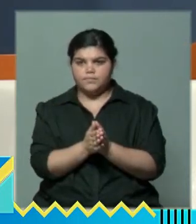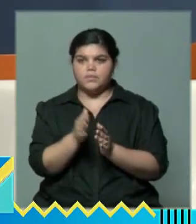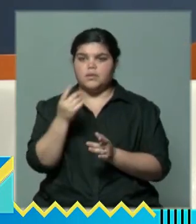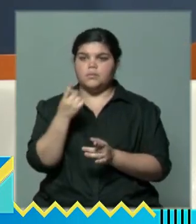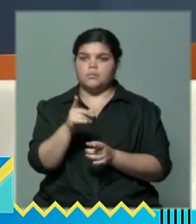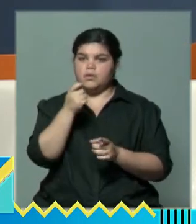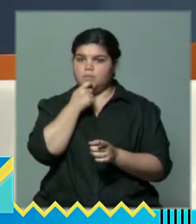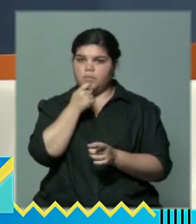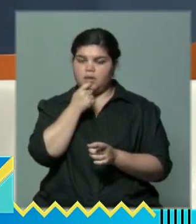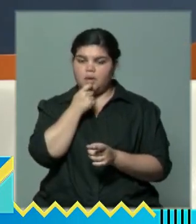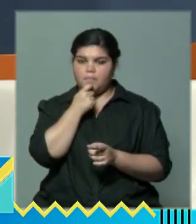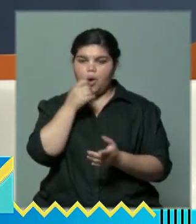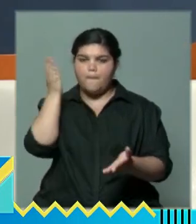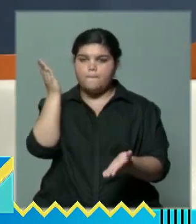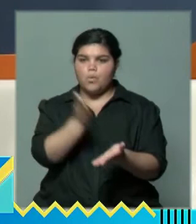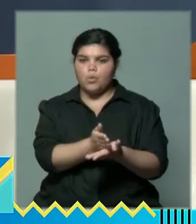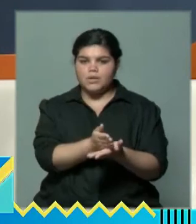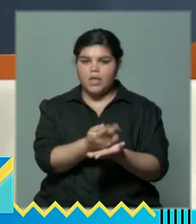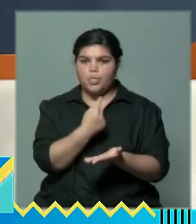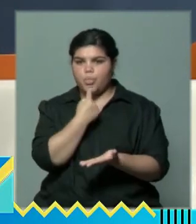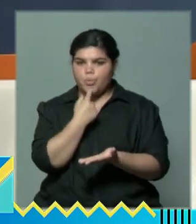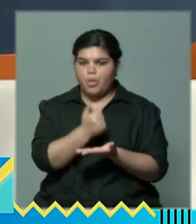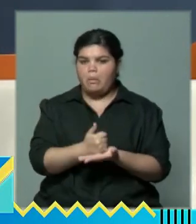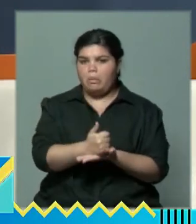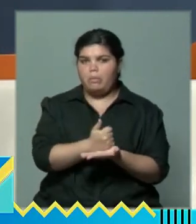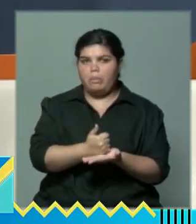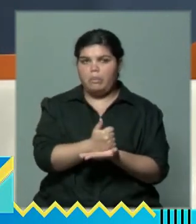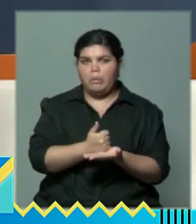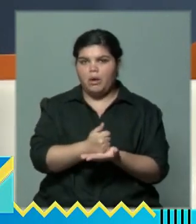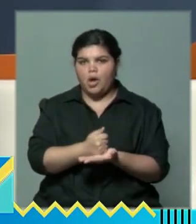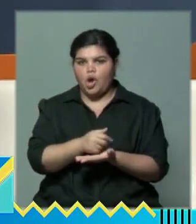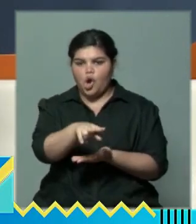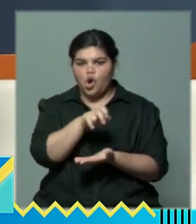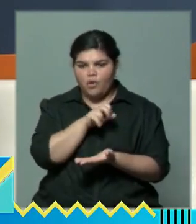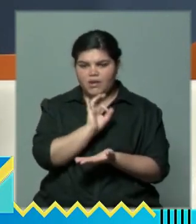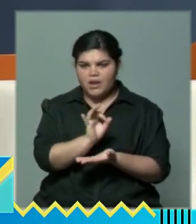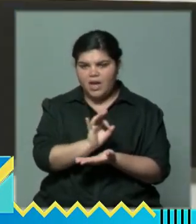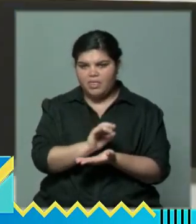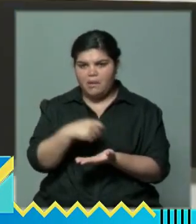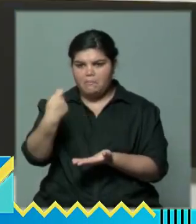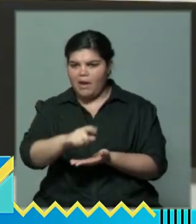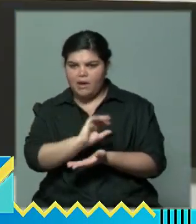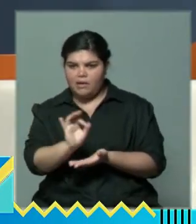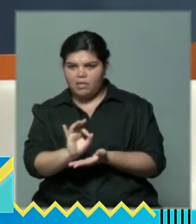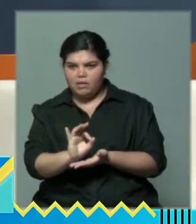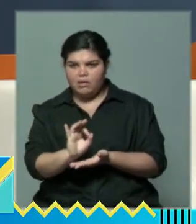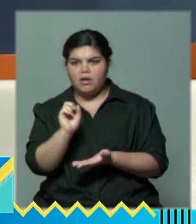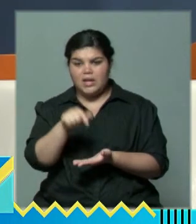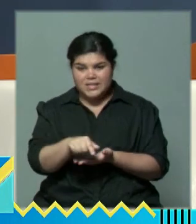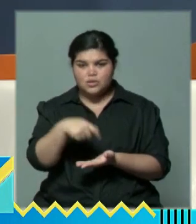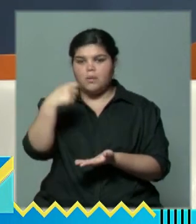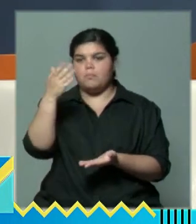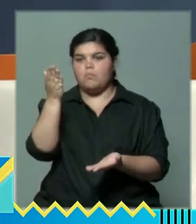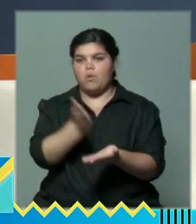las multas en suspenso, digamos, hoy la multa queda en suspenso, no se cobra, la idea es que se cobre la multa.